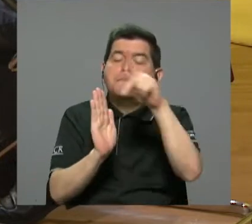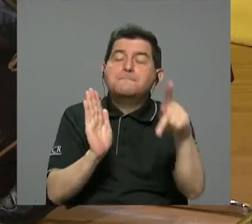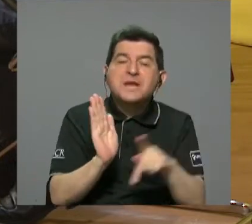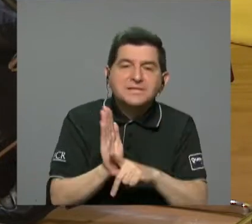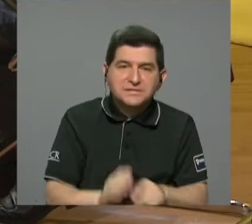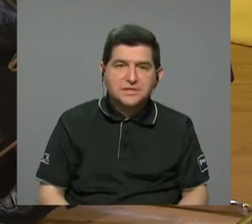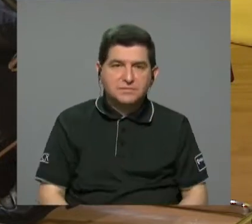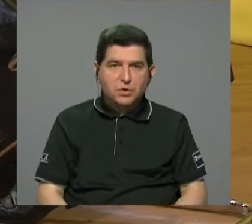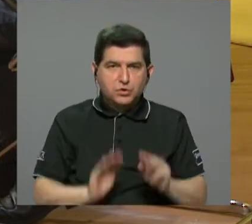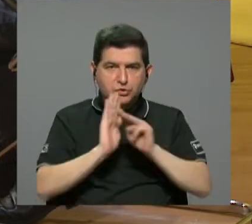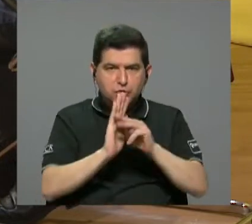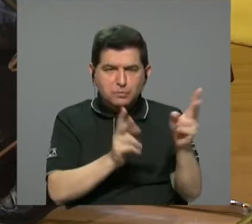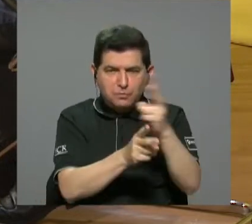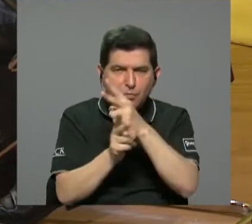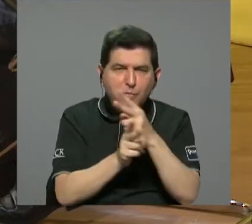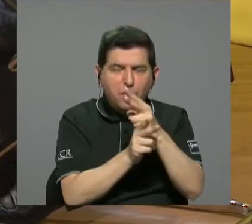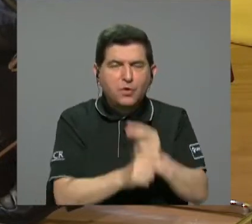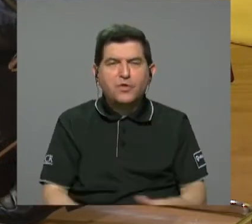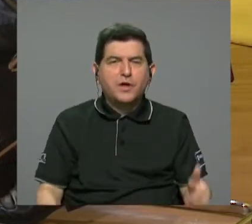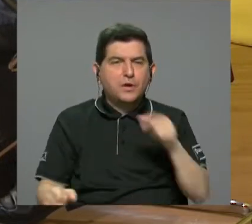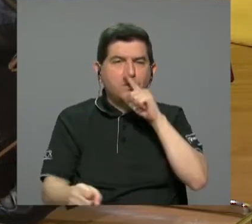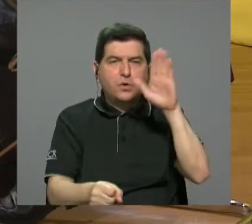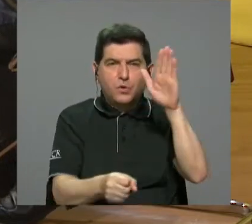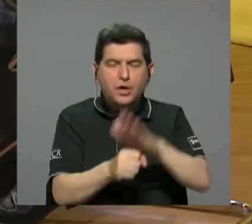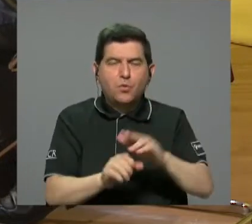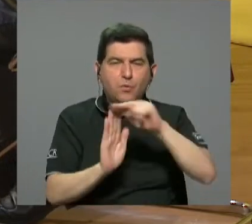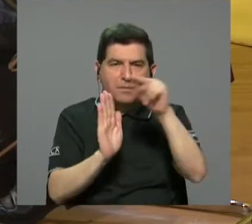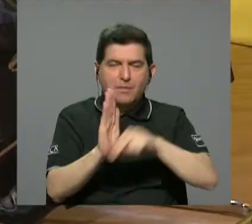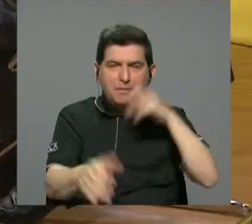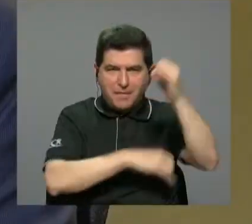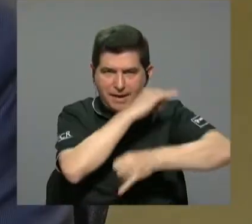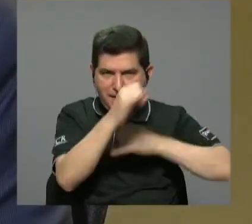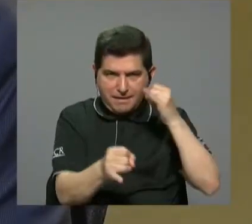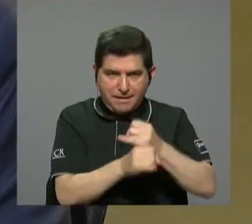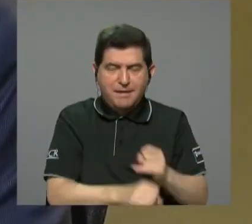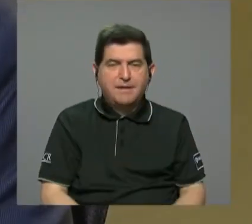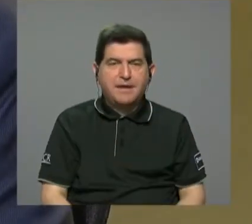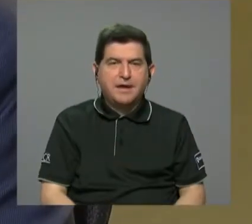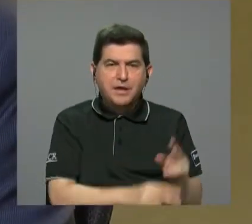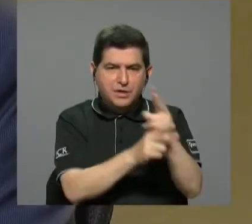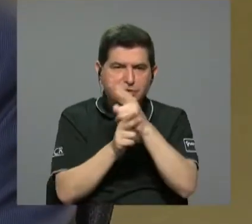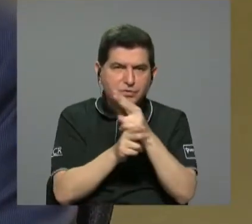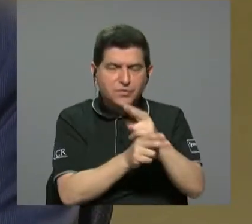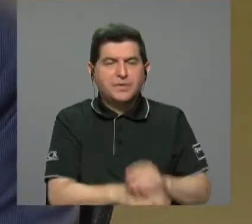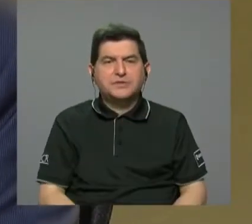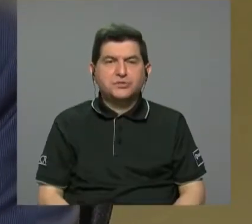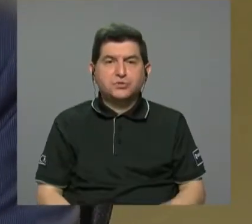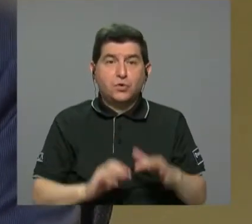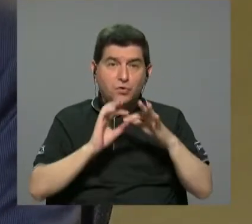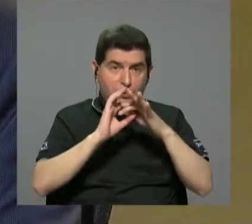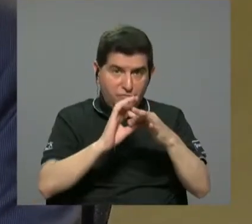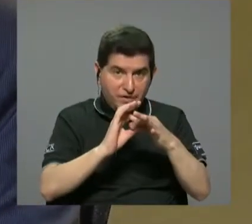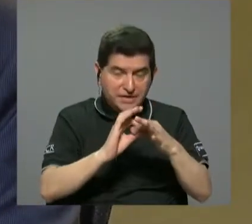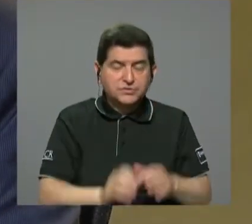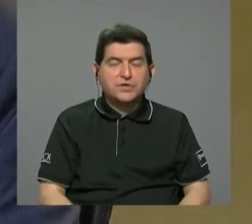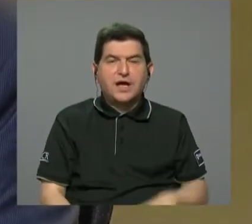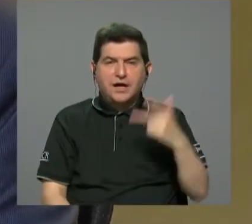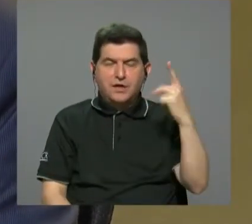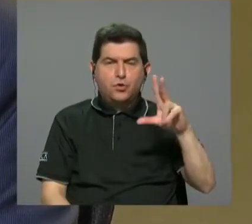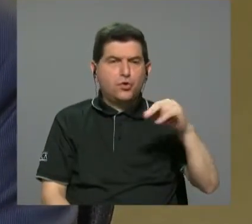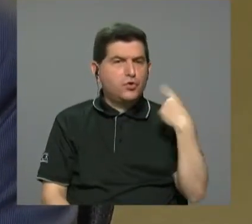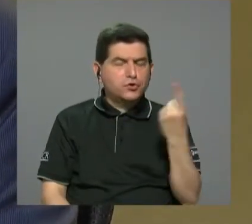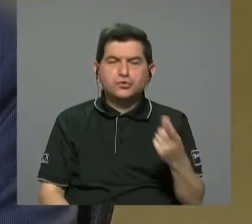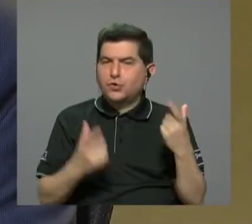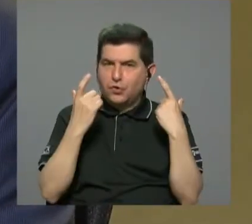todo un modelo de supervisión más apegado a los estándares internacionales, modelo de supervisión basado en riesgos donde ya no solo importa el capital,